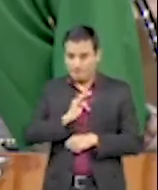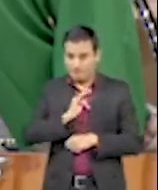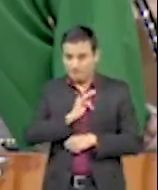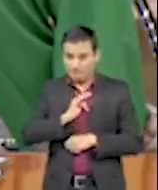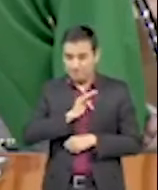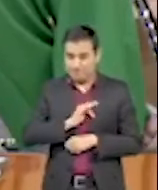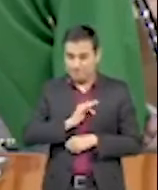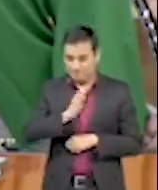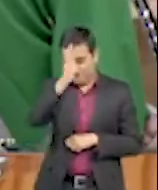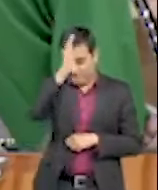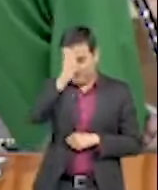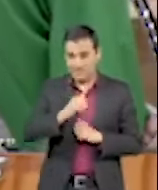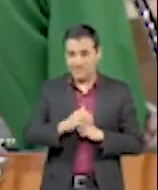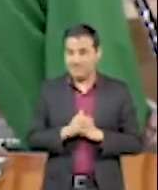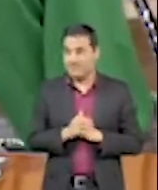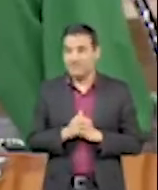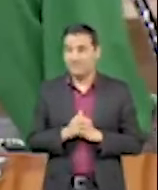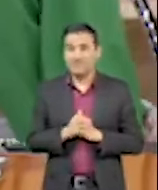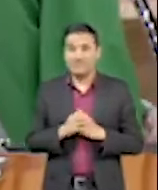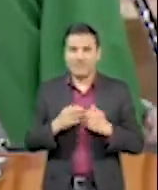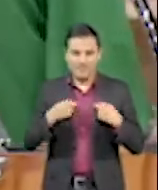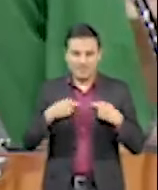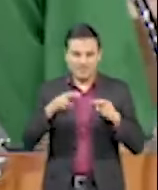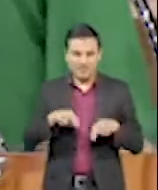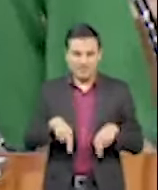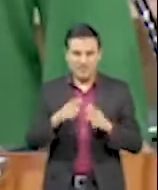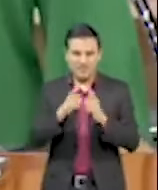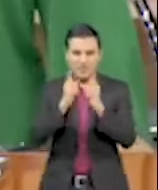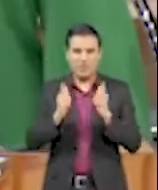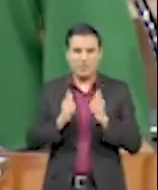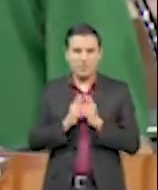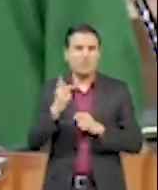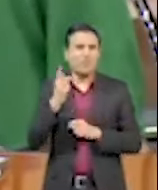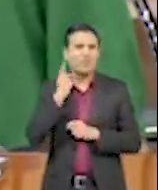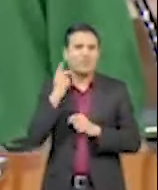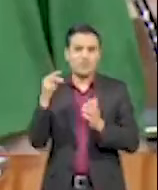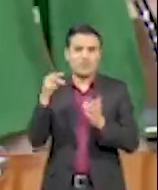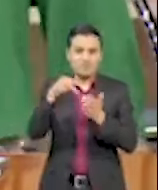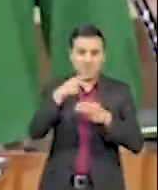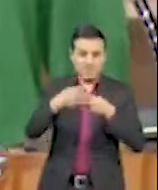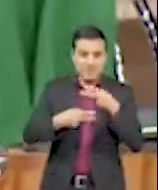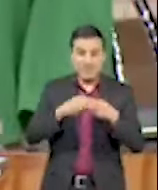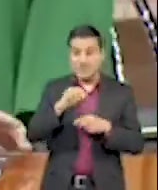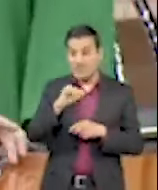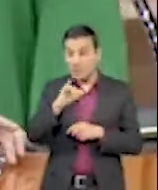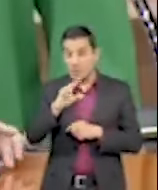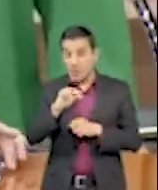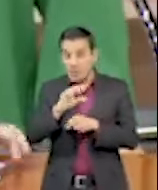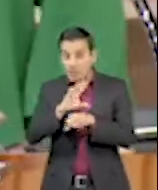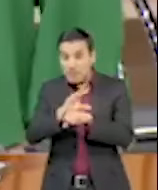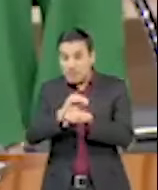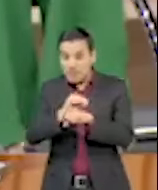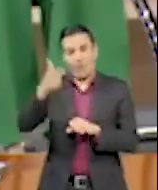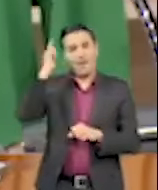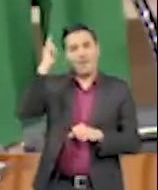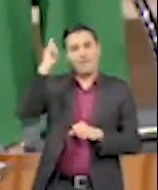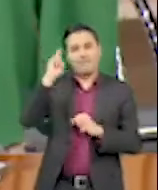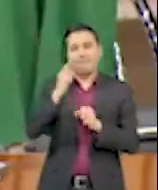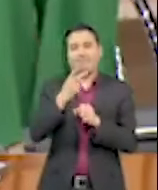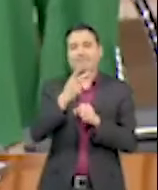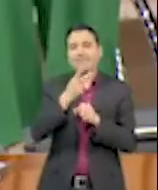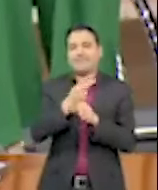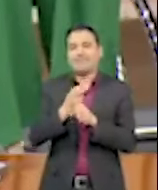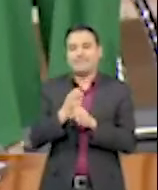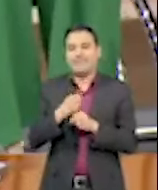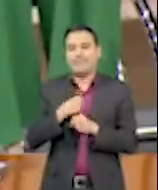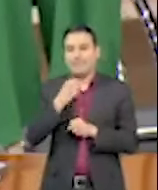No sé si los representantes vamos a poder estar ahí, pero sí, ojalá que nos inviten, me gustaría tener eso